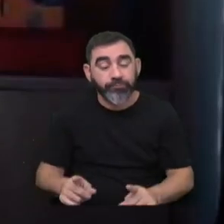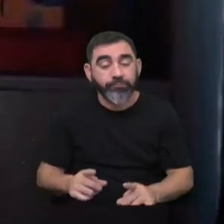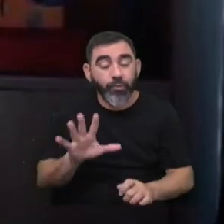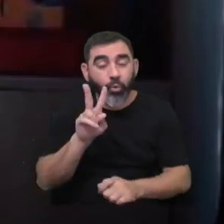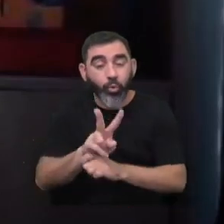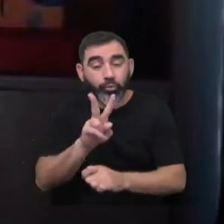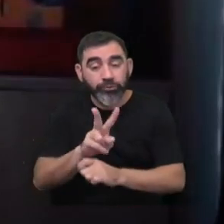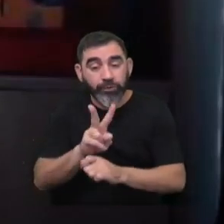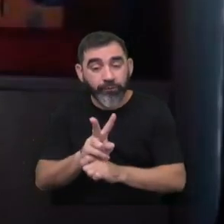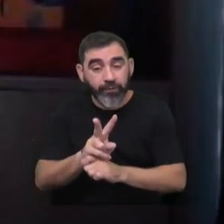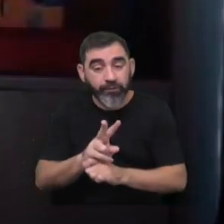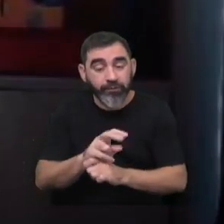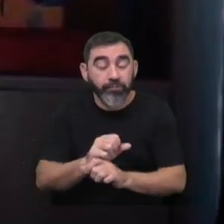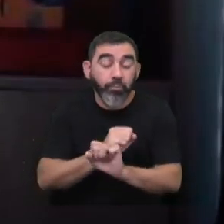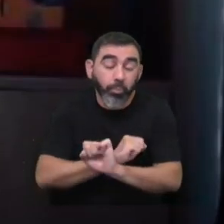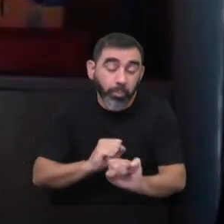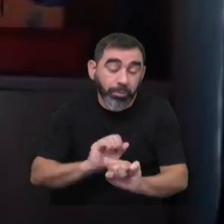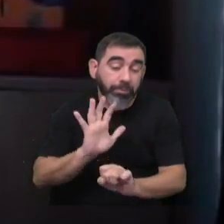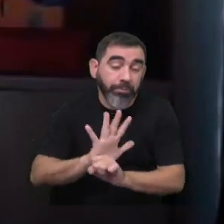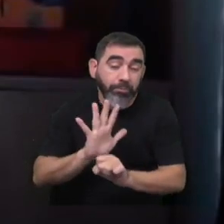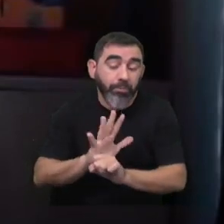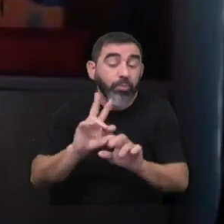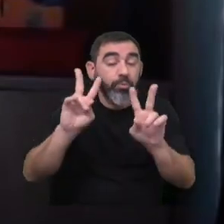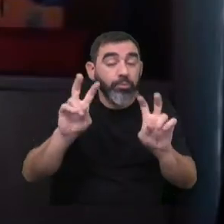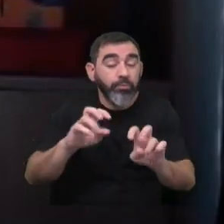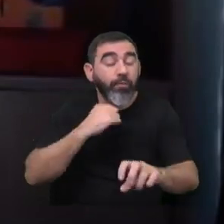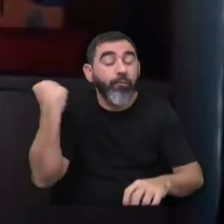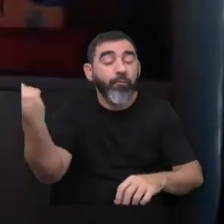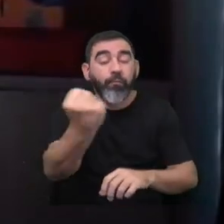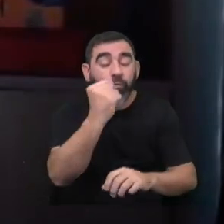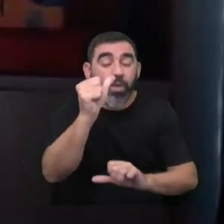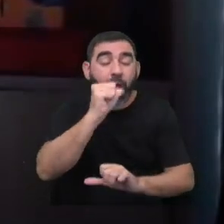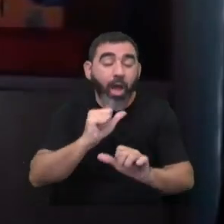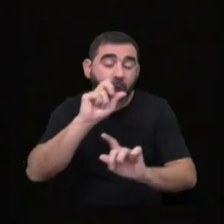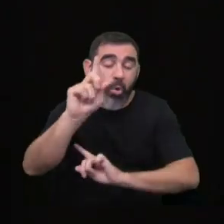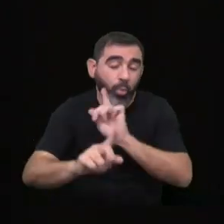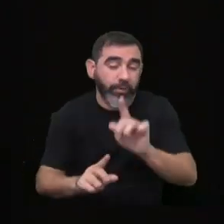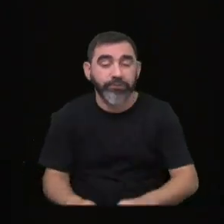y antioxidante, así que podría decirse que es un compuesto fundamental en algunas bebidas.